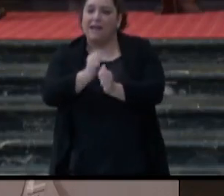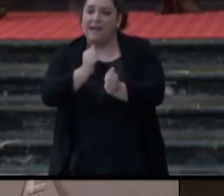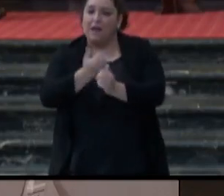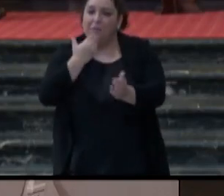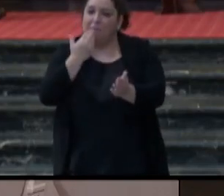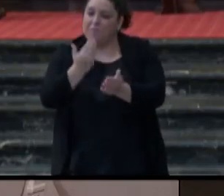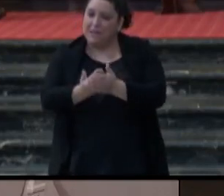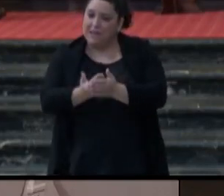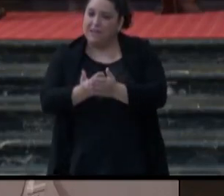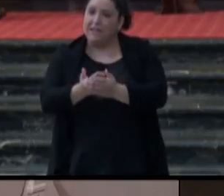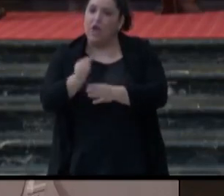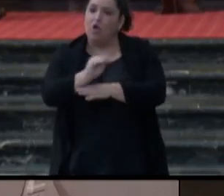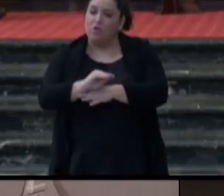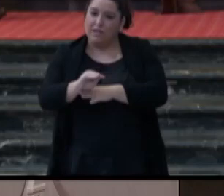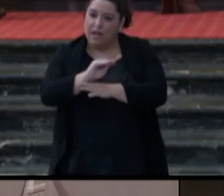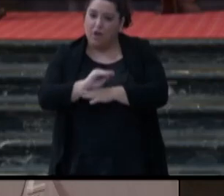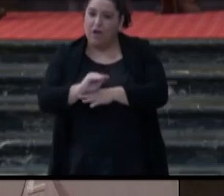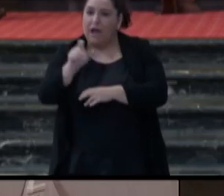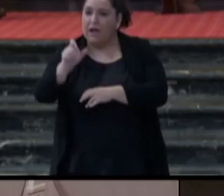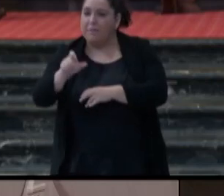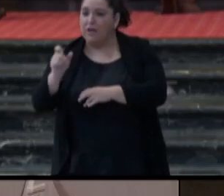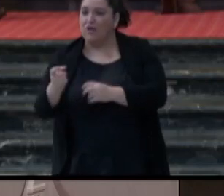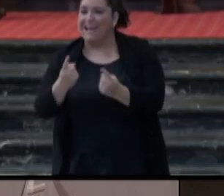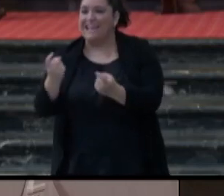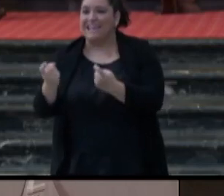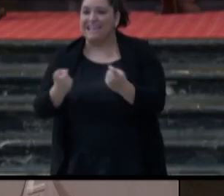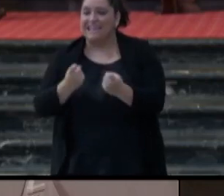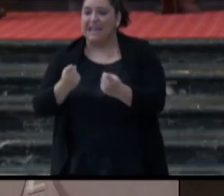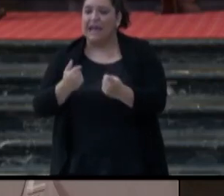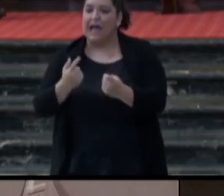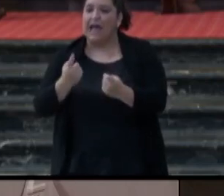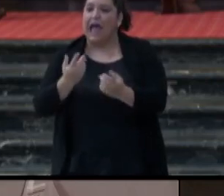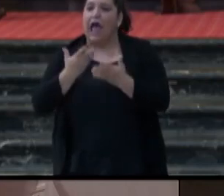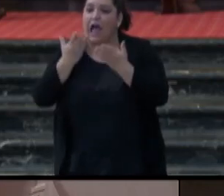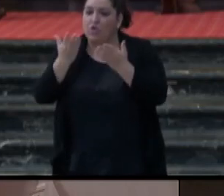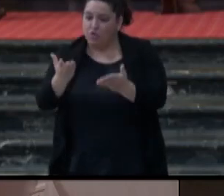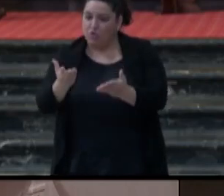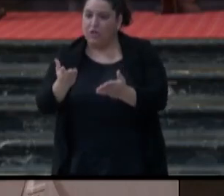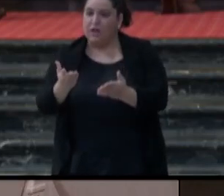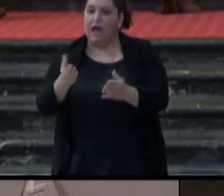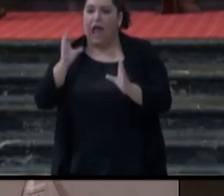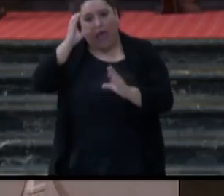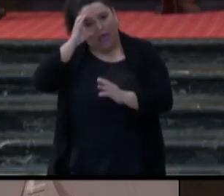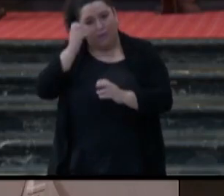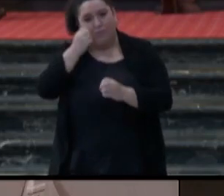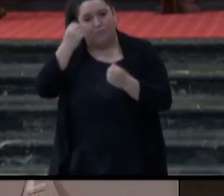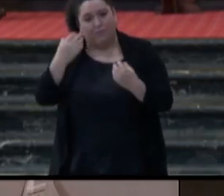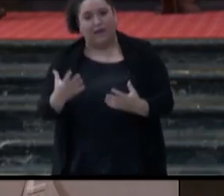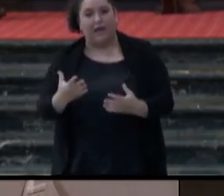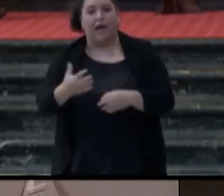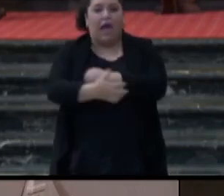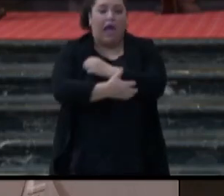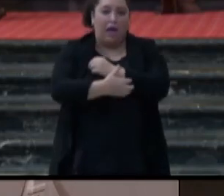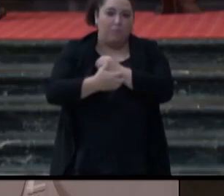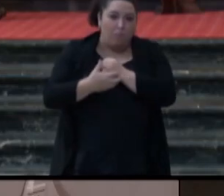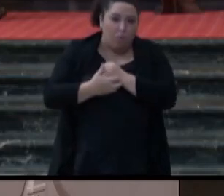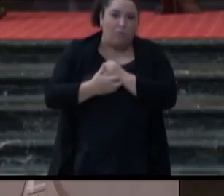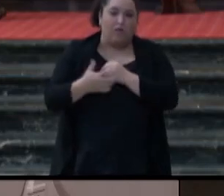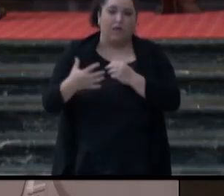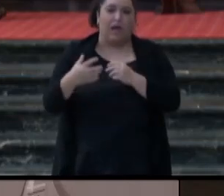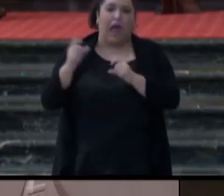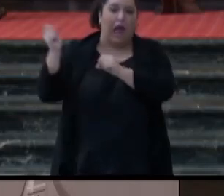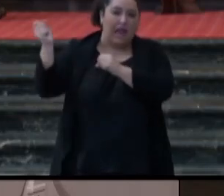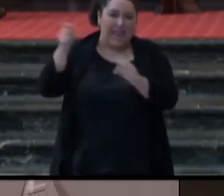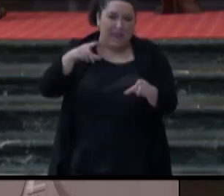al que necesita de ti y le tienes que tender una mano al emigrante Al pobre